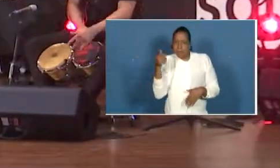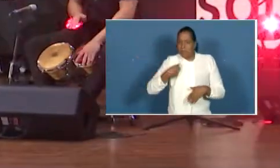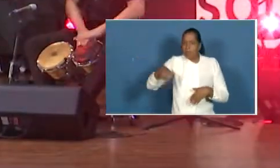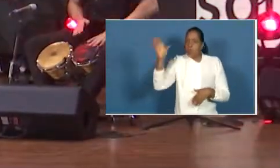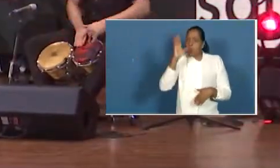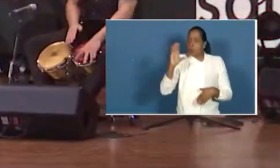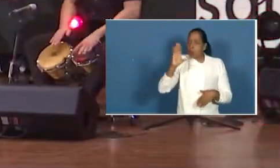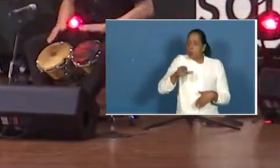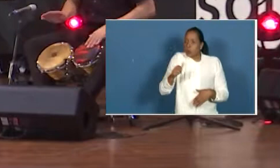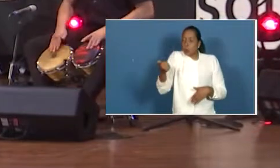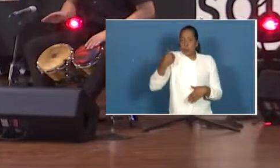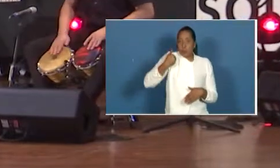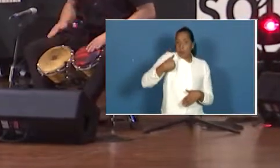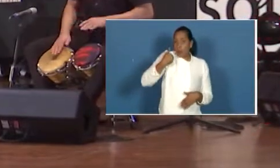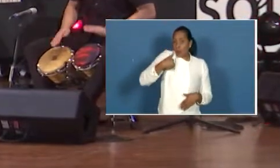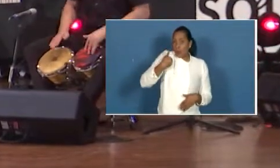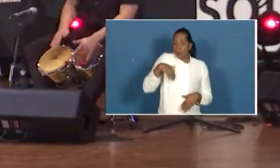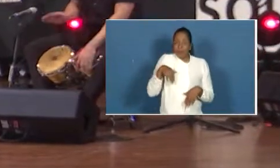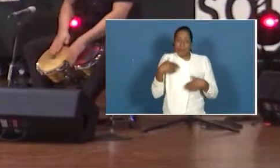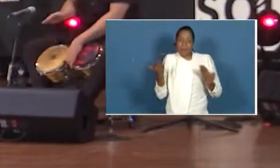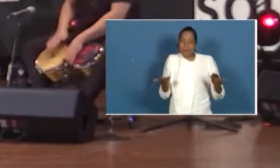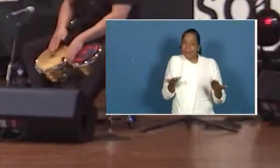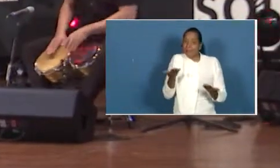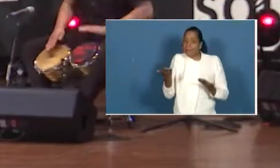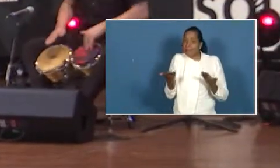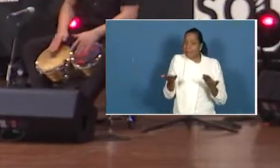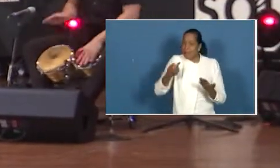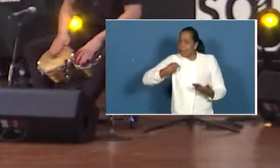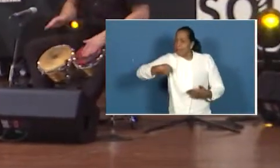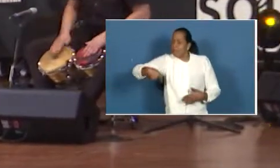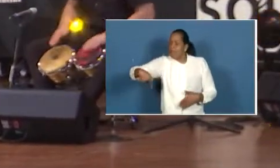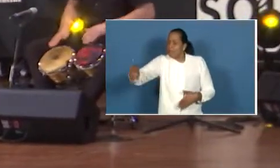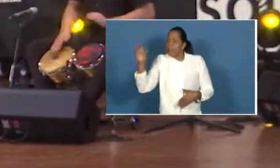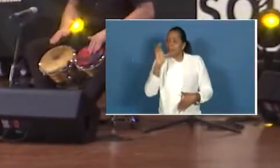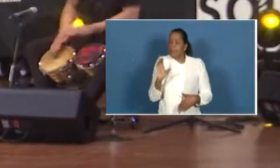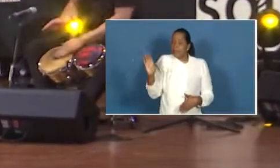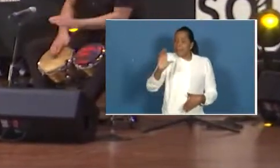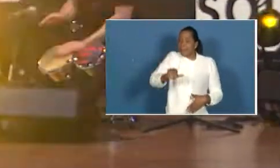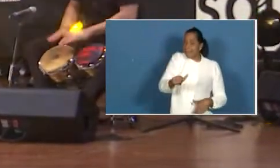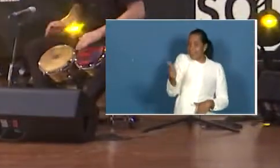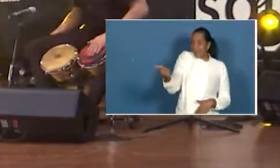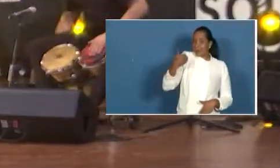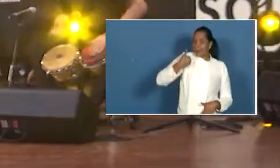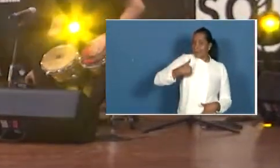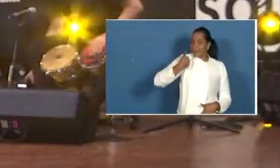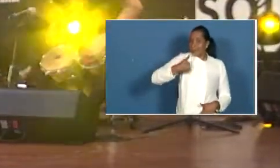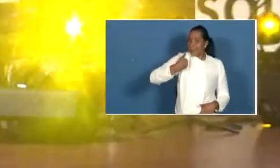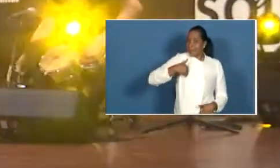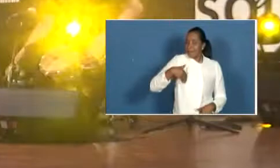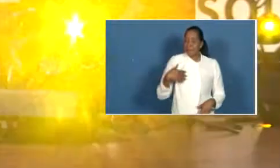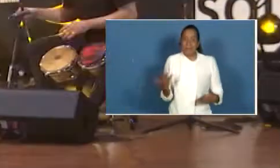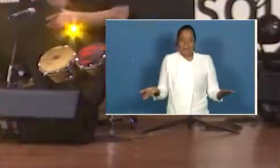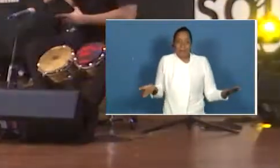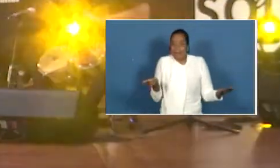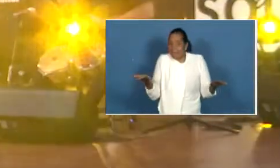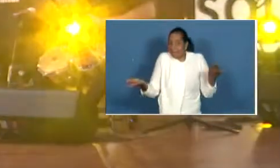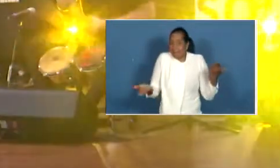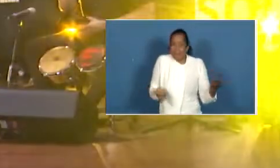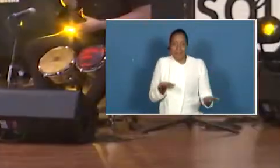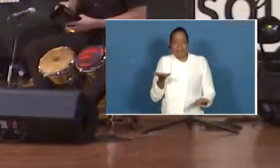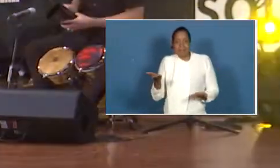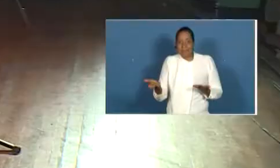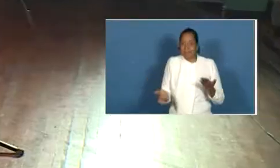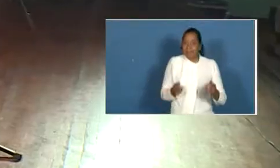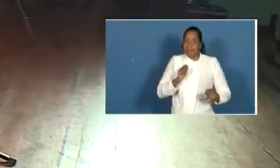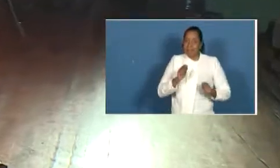a buscar un marido de alquiler. Se marchó, se fue a buscar un marido de alquiler. ¡Vamos!